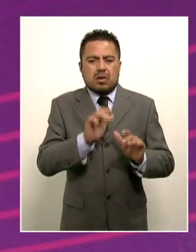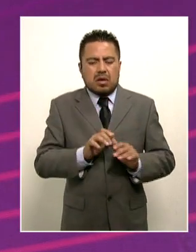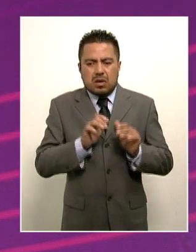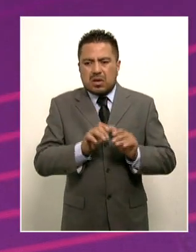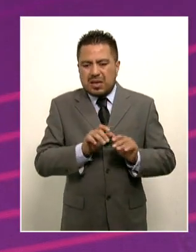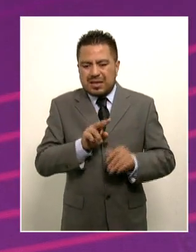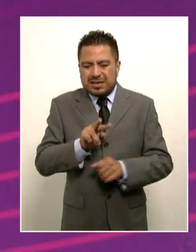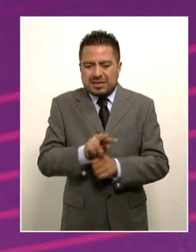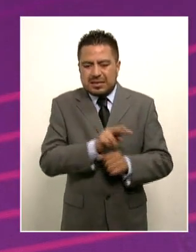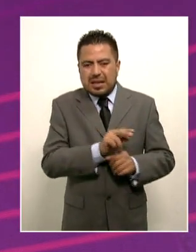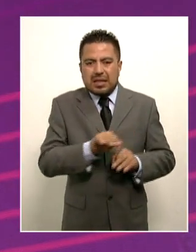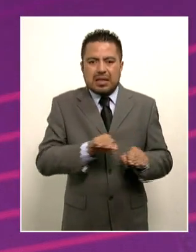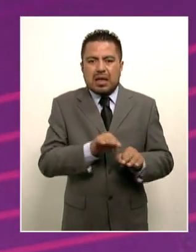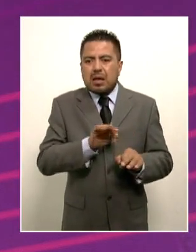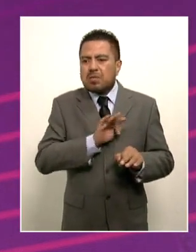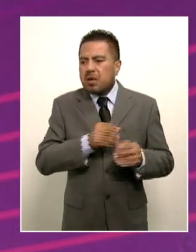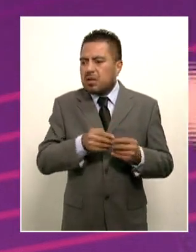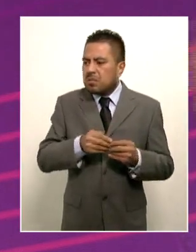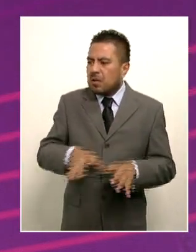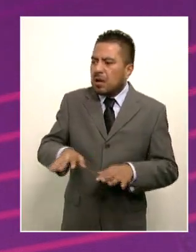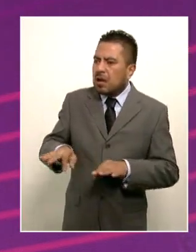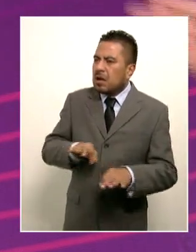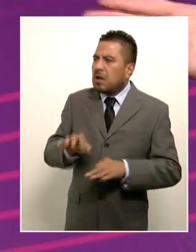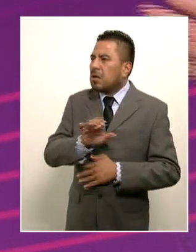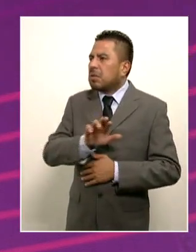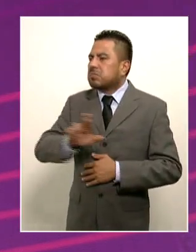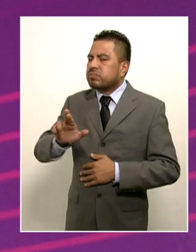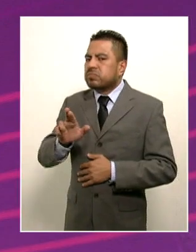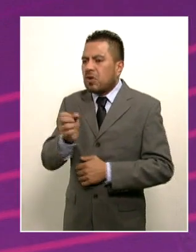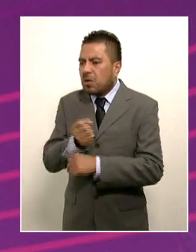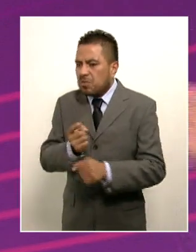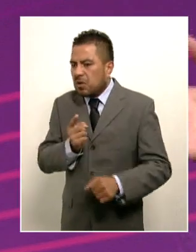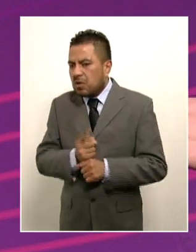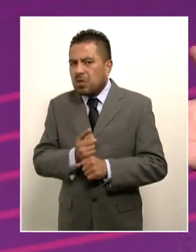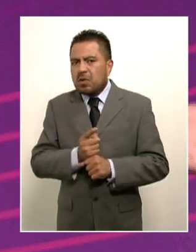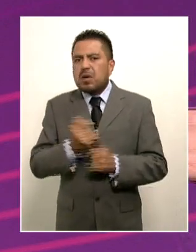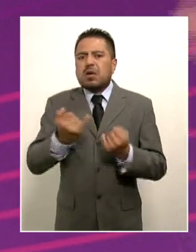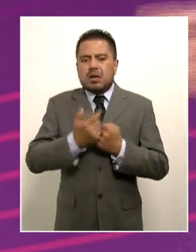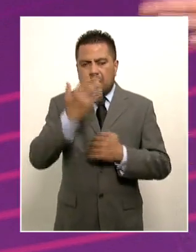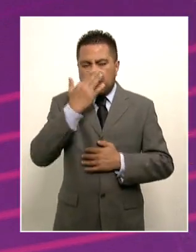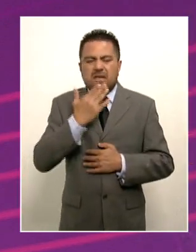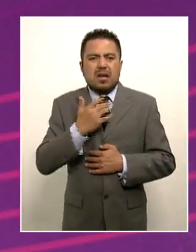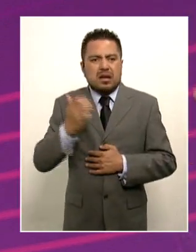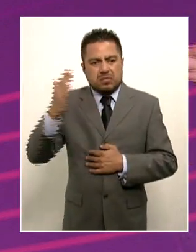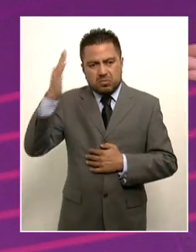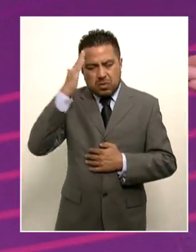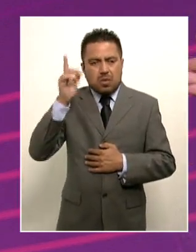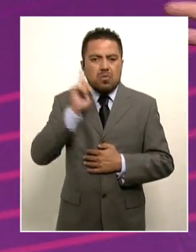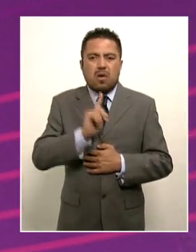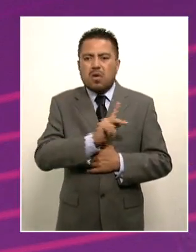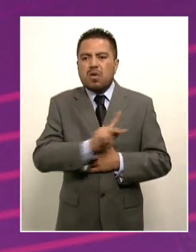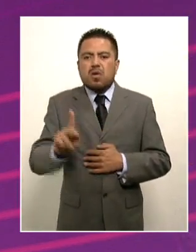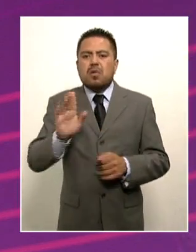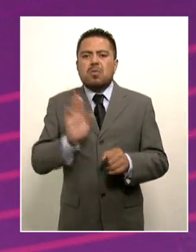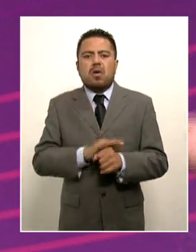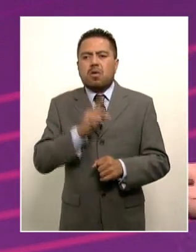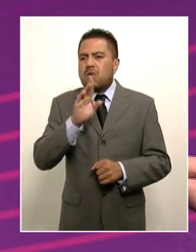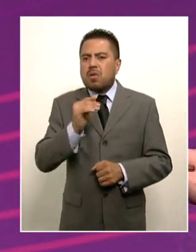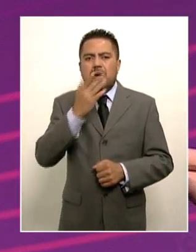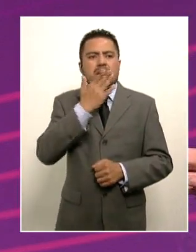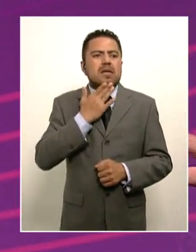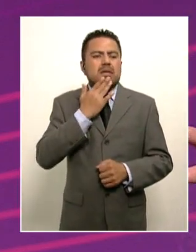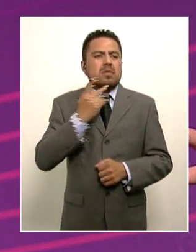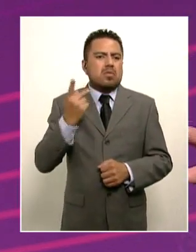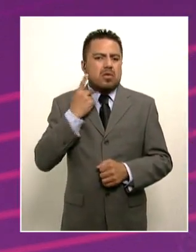las hace perder oportunidades laborales. También nos perdemos de los talentos y las capacidades de las mujeres porque no hay política